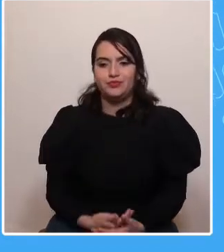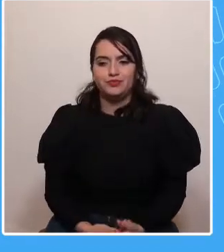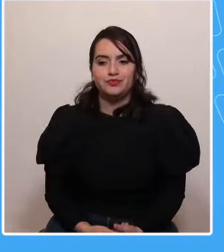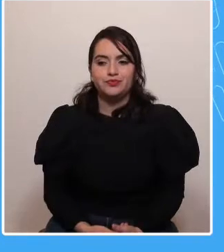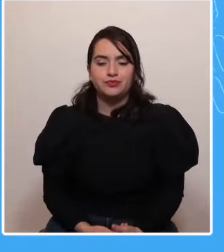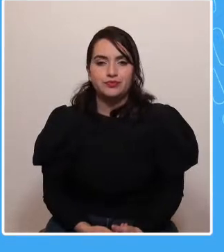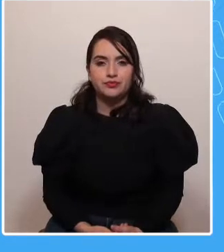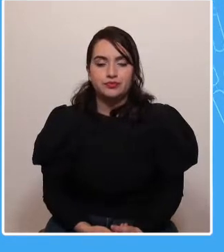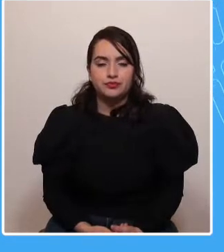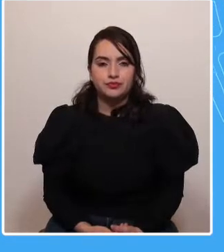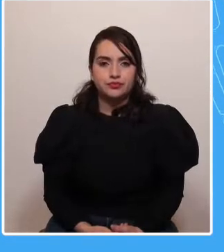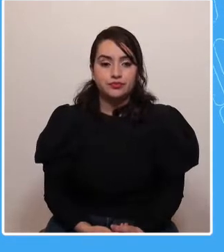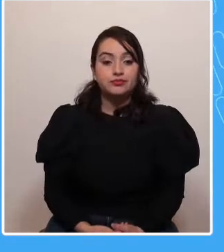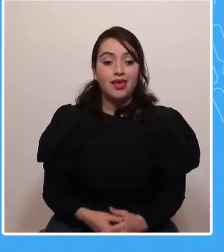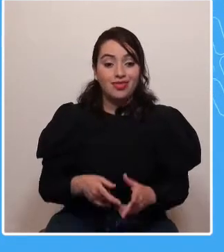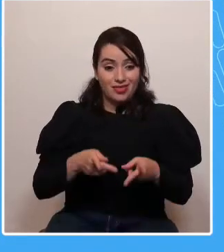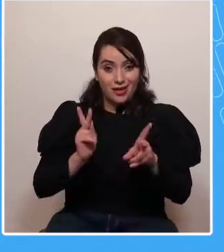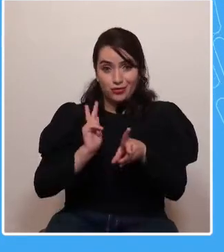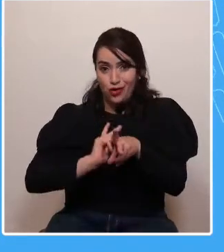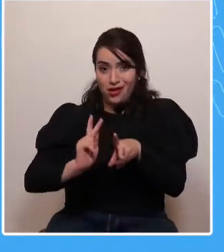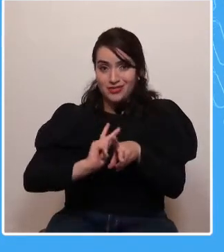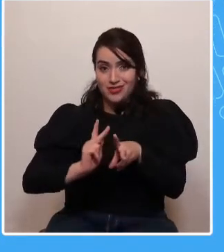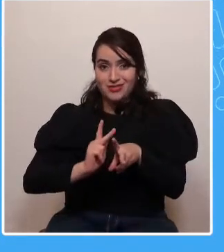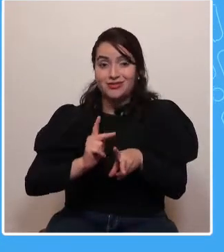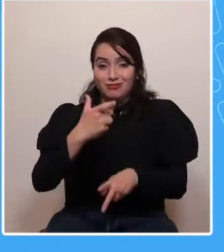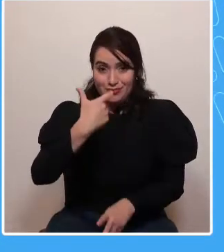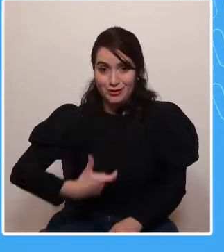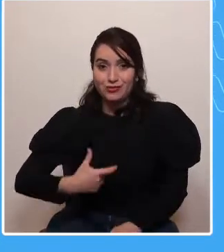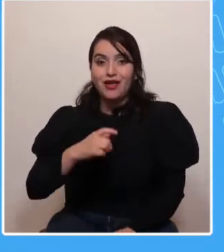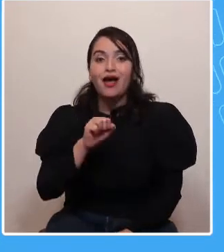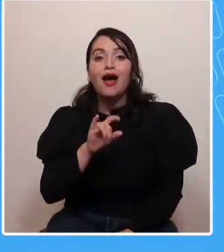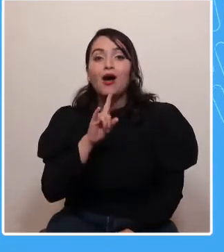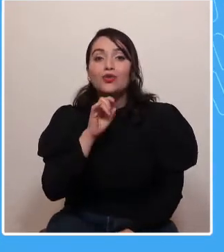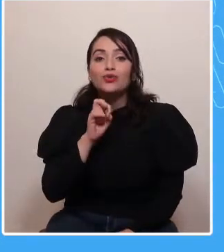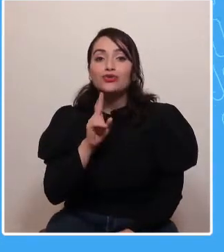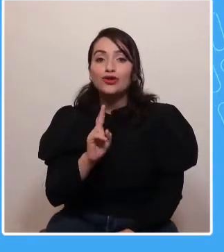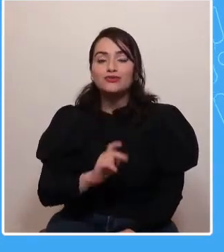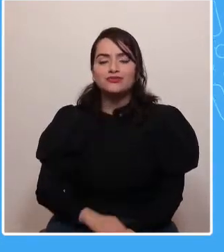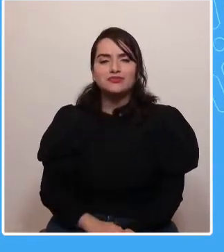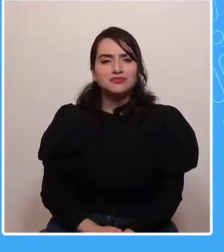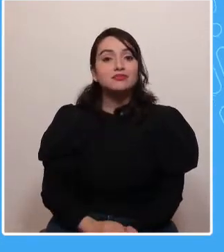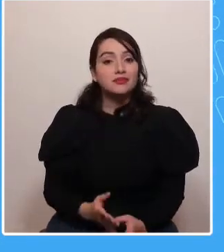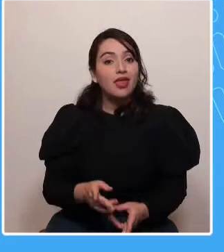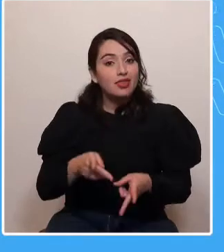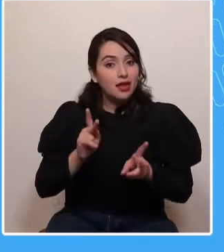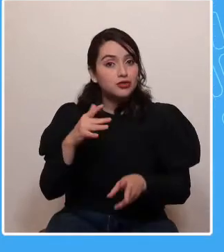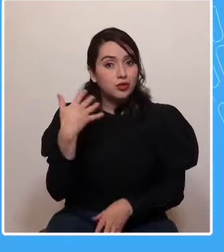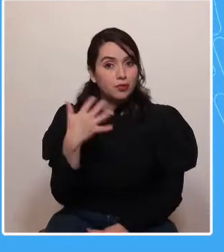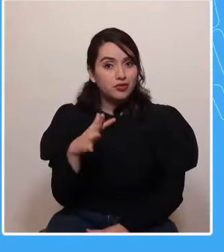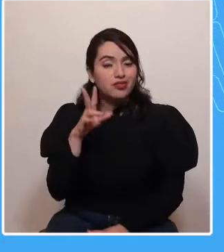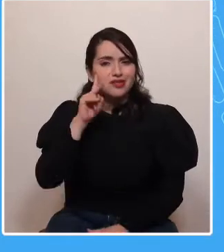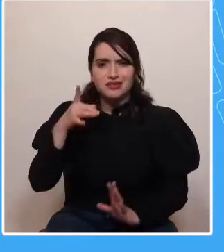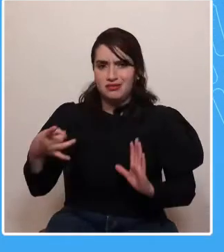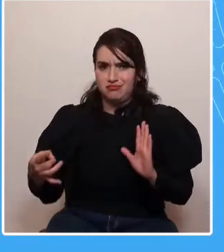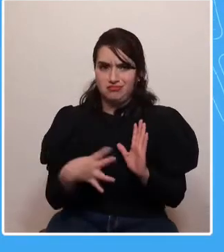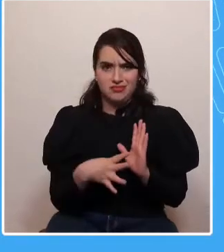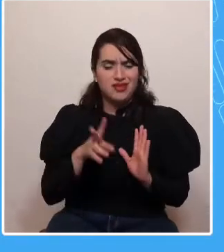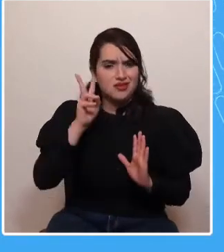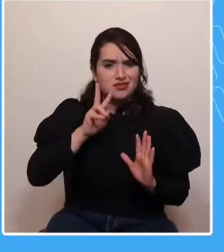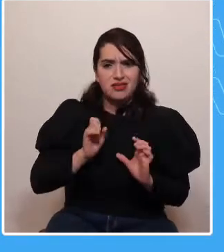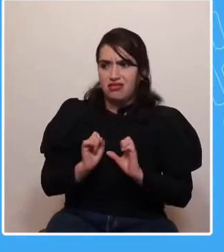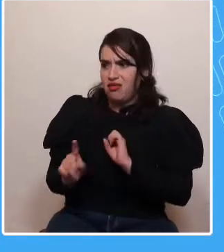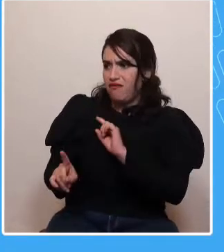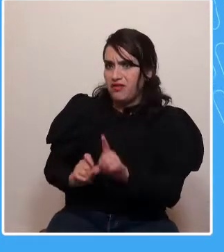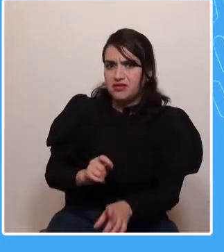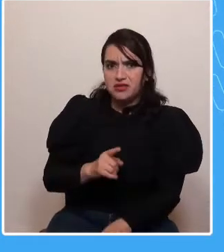mismo, este derecho de autor tiene un equilibrio importante, sin transgredir o dejando en la indefensión a los y